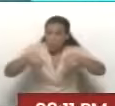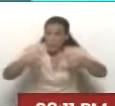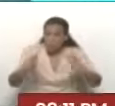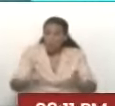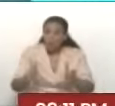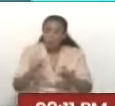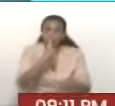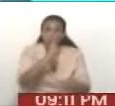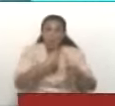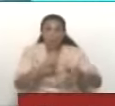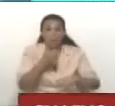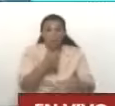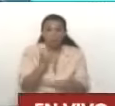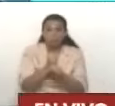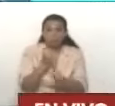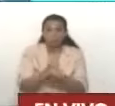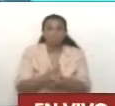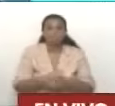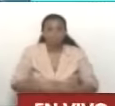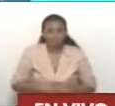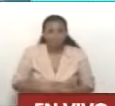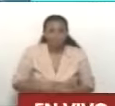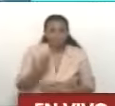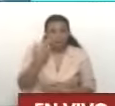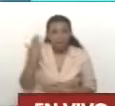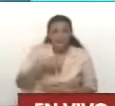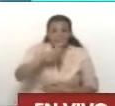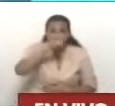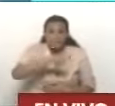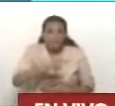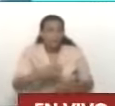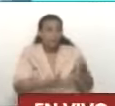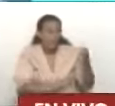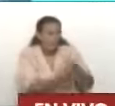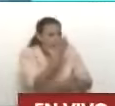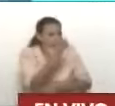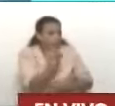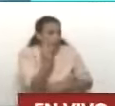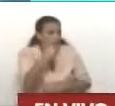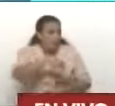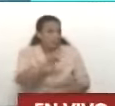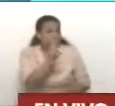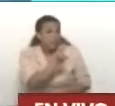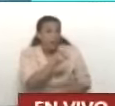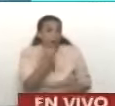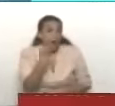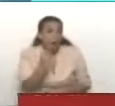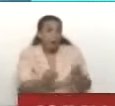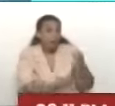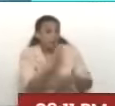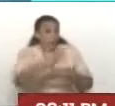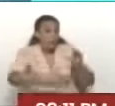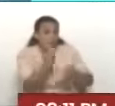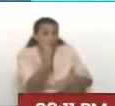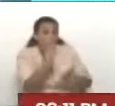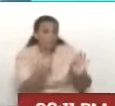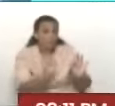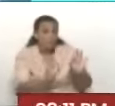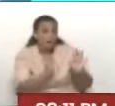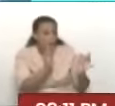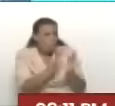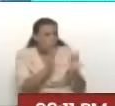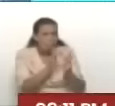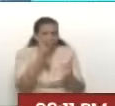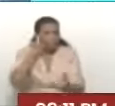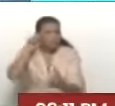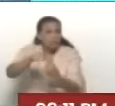el 1x10, es lo que necesitábamos. Solo en Venezuela, 1x10 es Buen Gobierno,